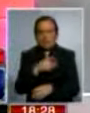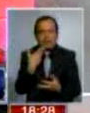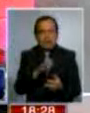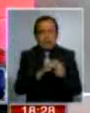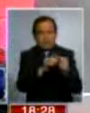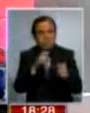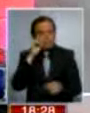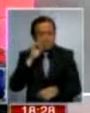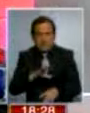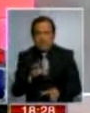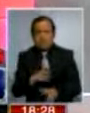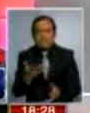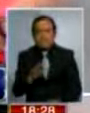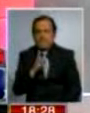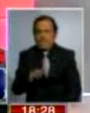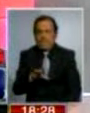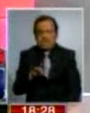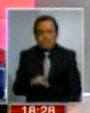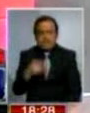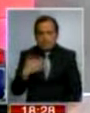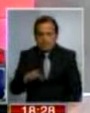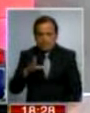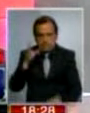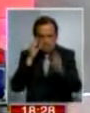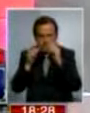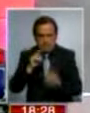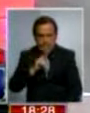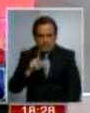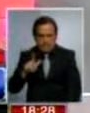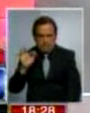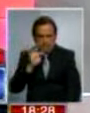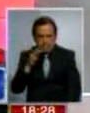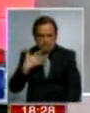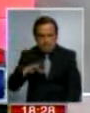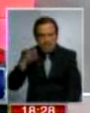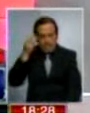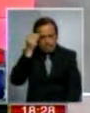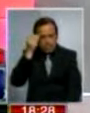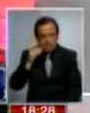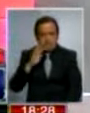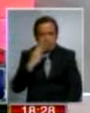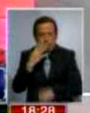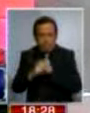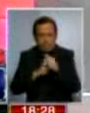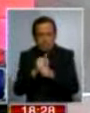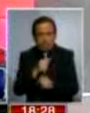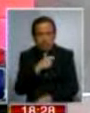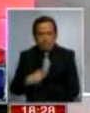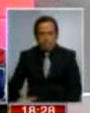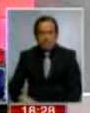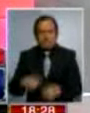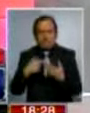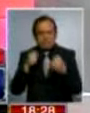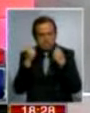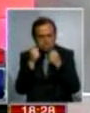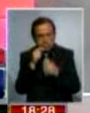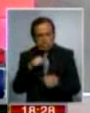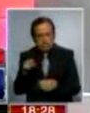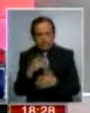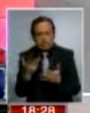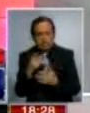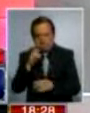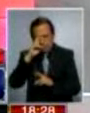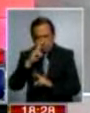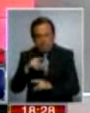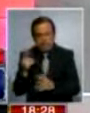turno que tiene que tomar una decisión. Y tenemos la experiencia del 27 de febrero, que hemos aprendido de ello. Tuvimos 4 años de gobierno para hacer un ejercicio respecto a esto mismo.